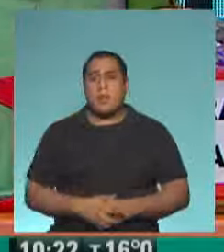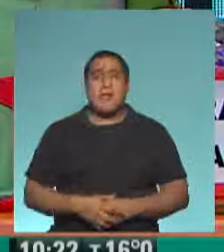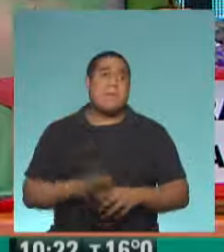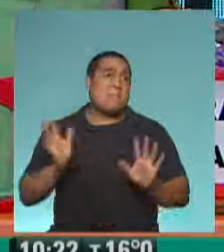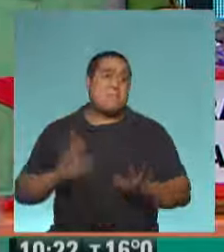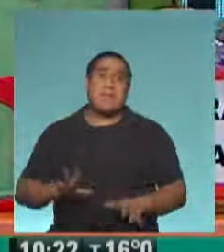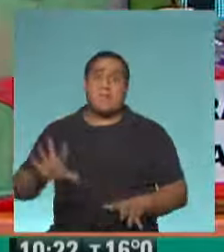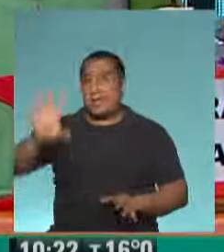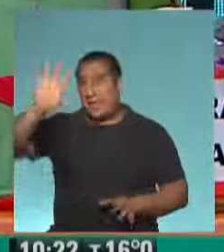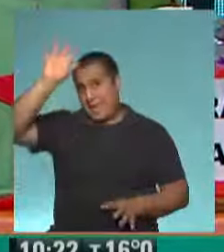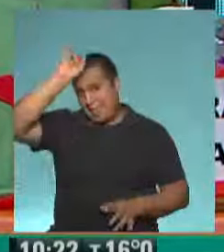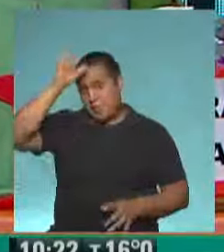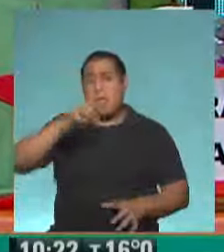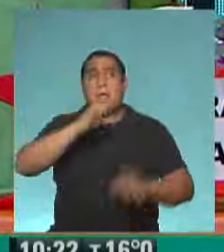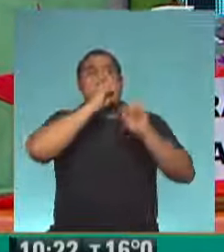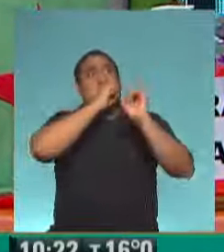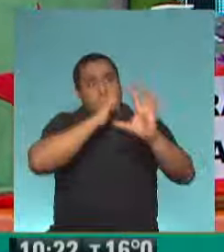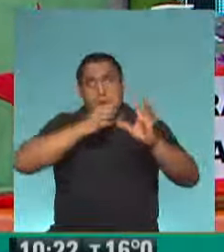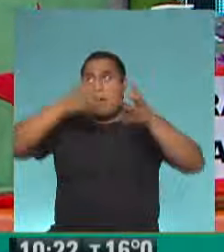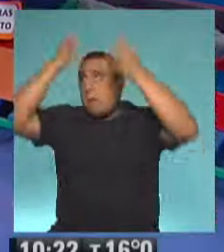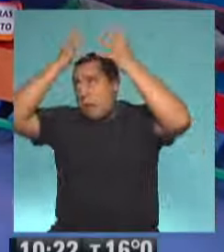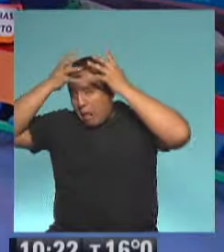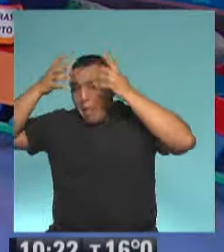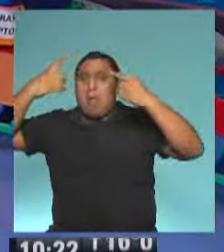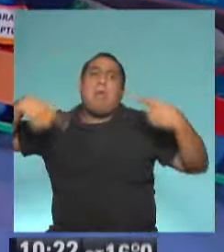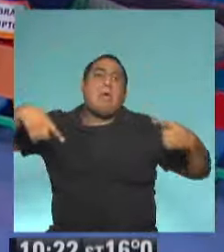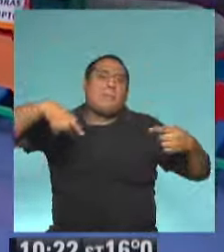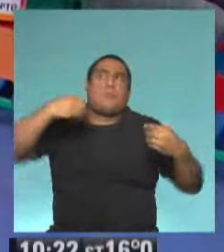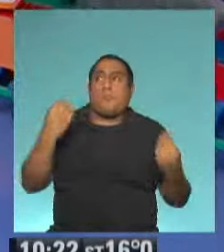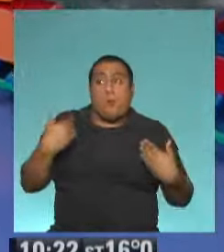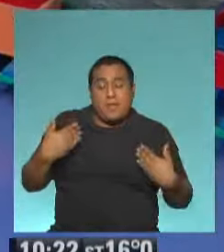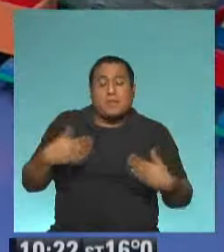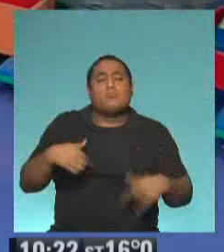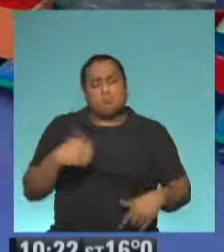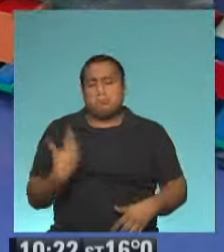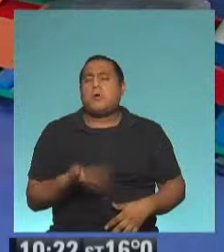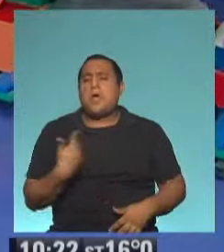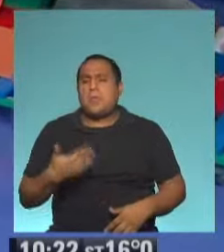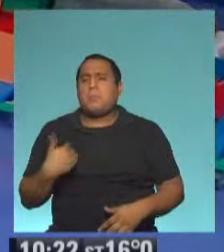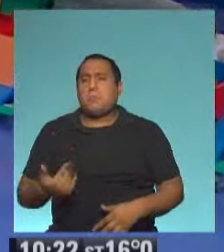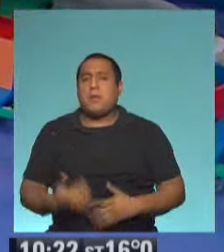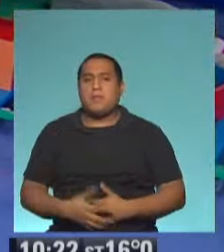Dame un segundo, no sé cómo vamos a hacer con la trompeta, la galera, Yo puedo. Ahí mirá. Está.